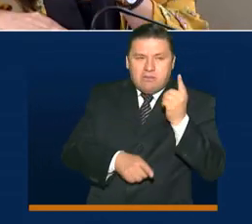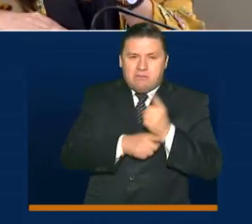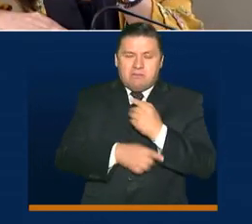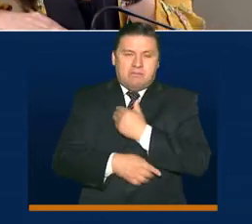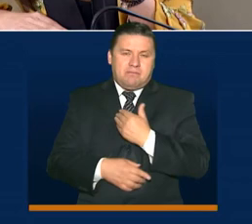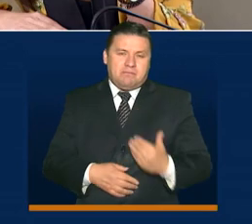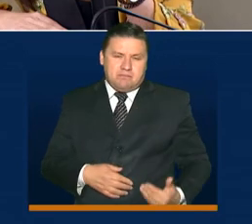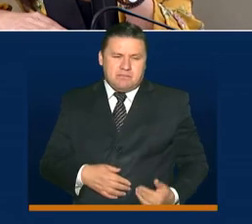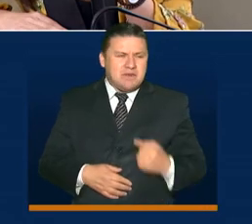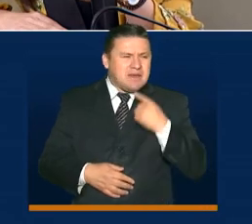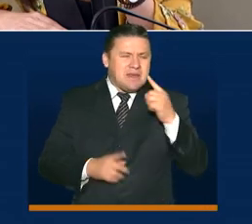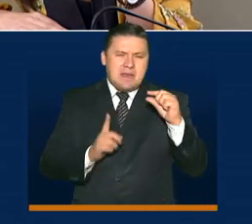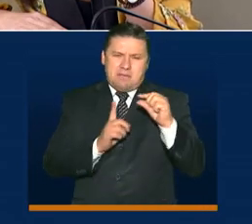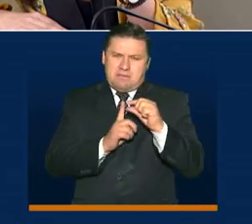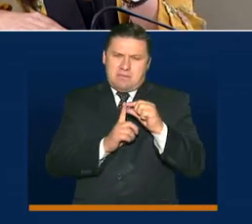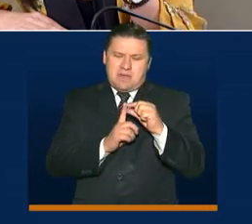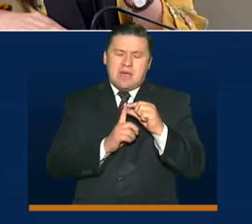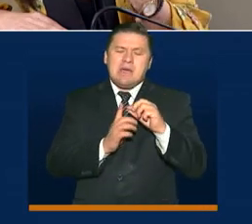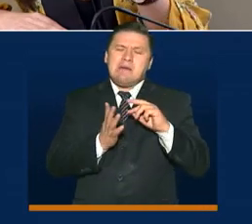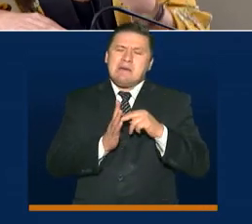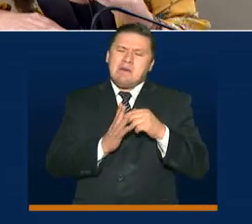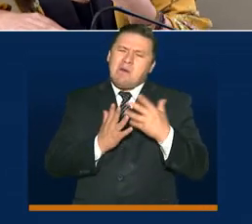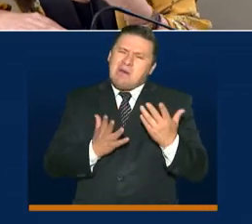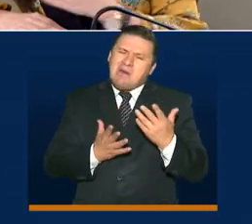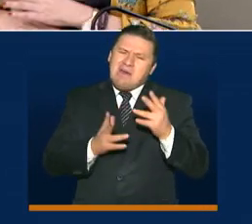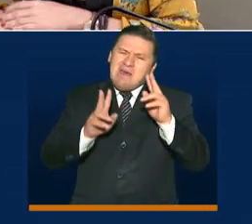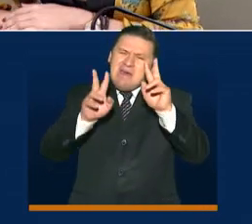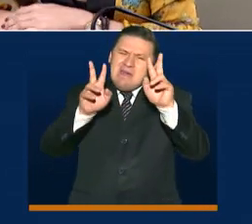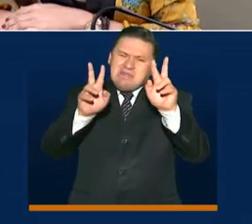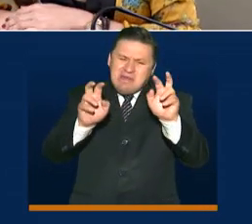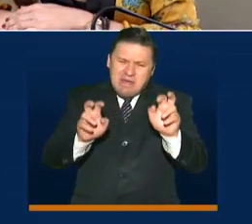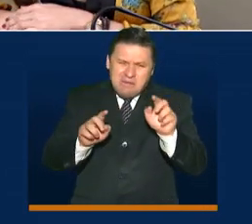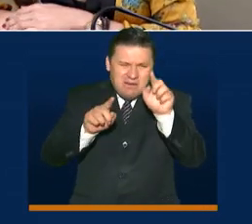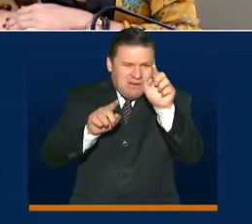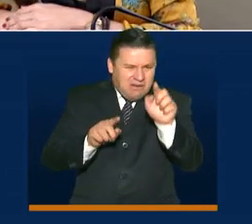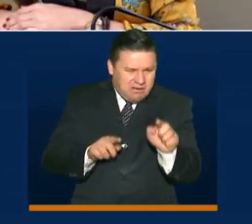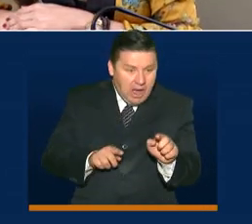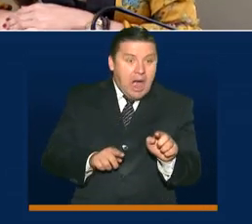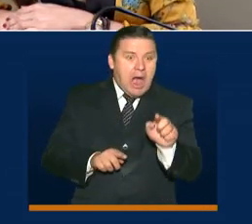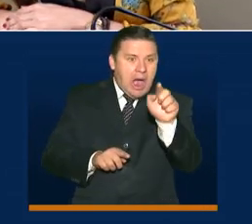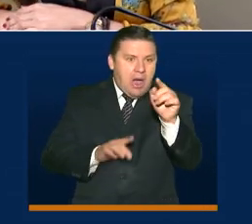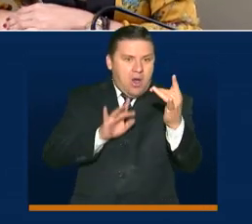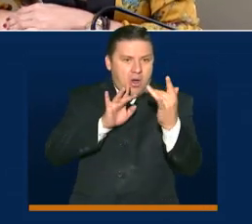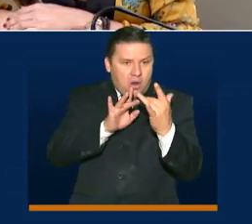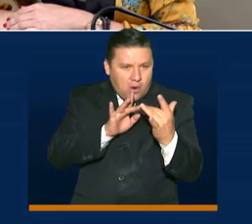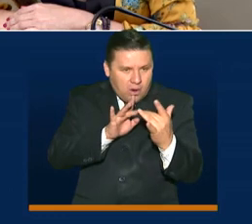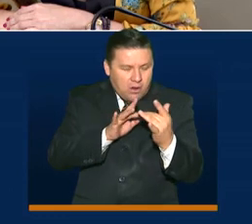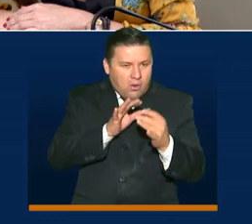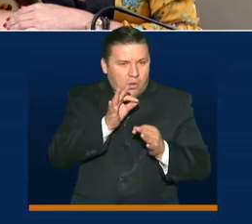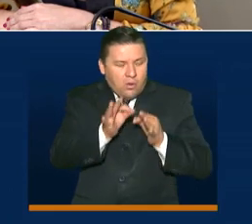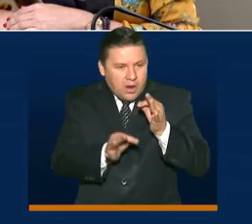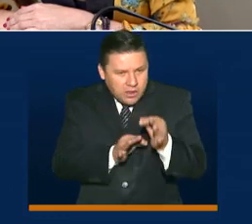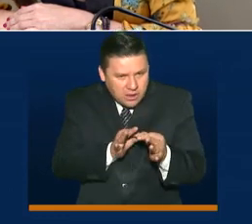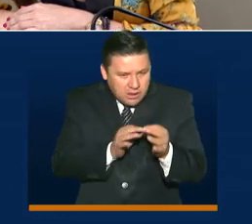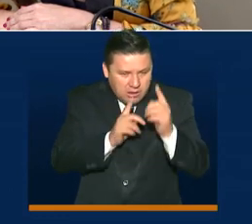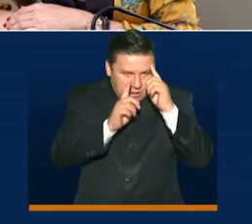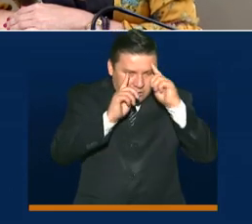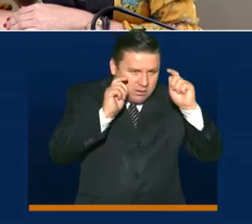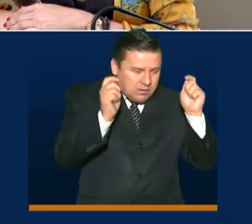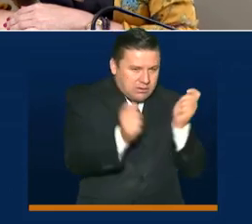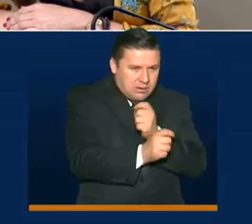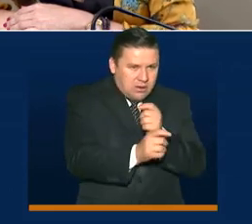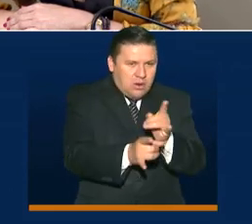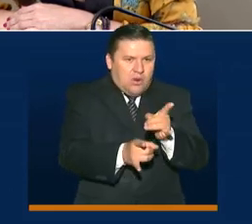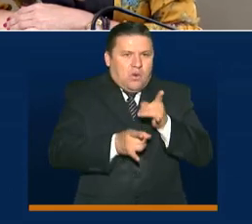y mencionaba unas palabras que dejan ver de qué tratan estos contenidos y estas son contactar, cuidar, transformar